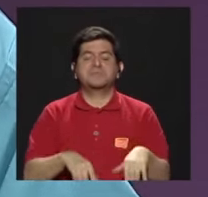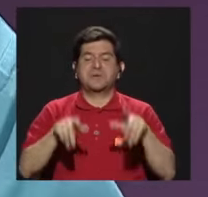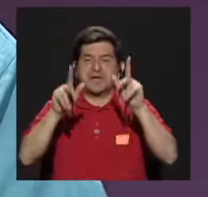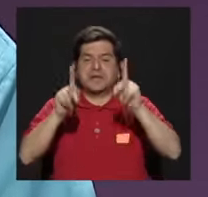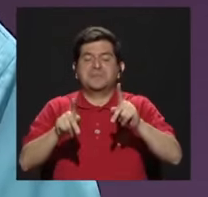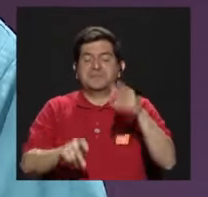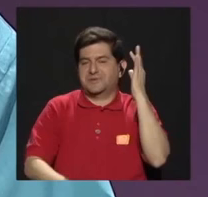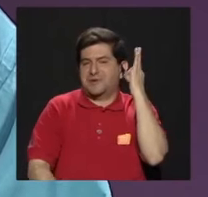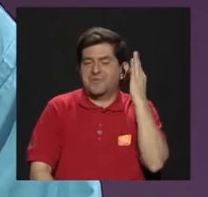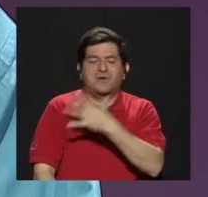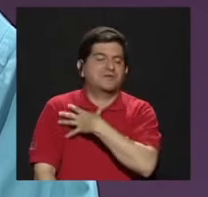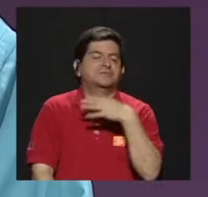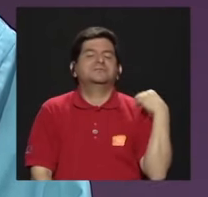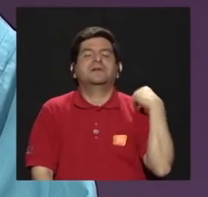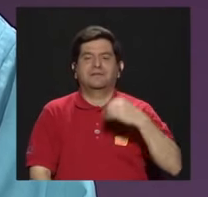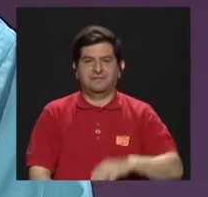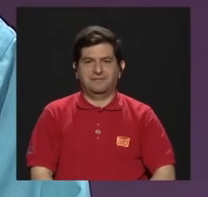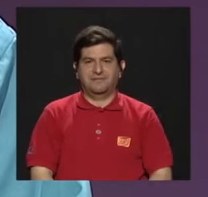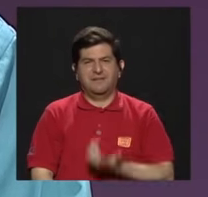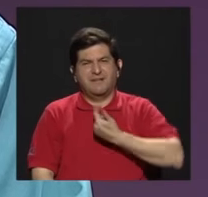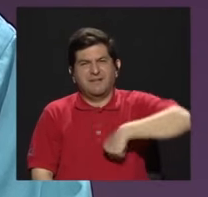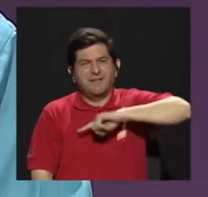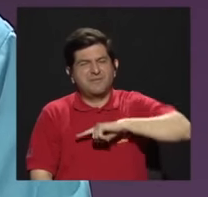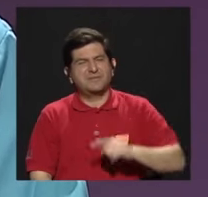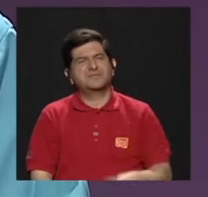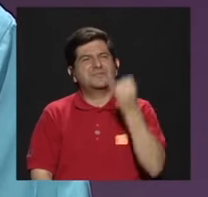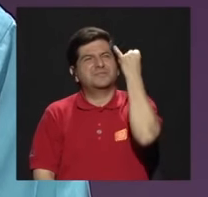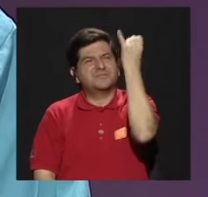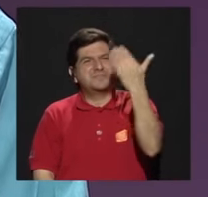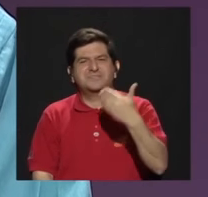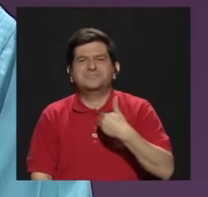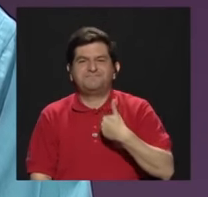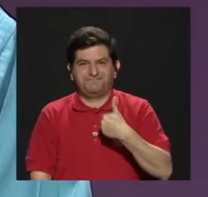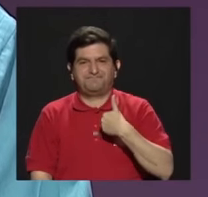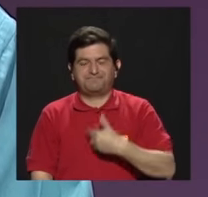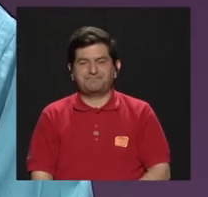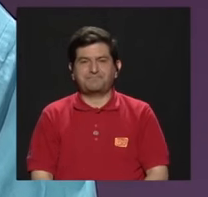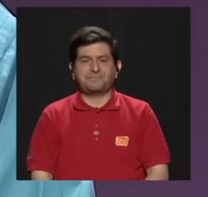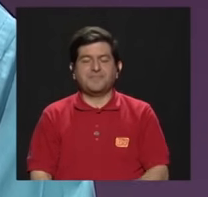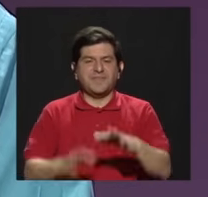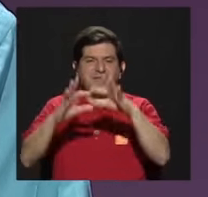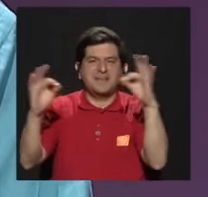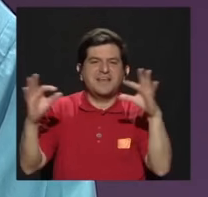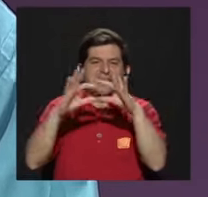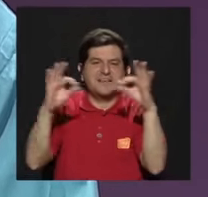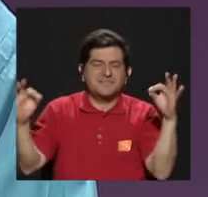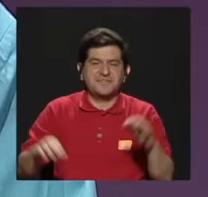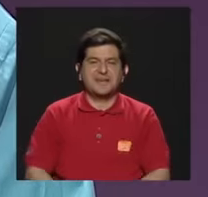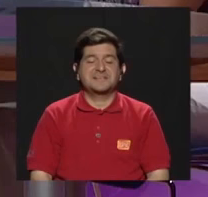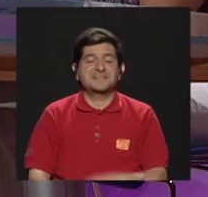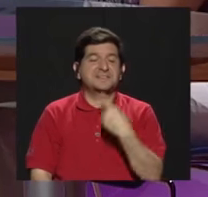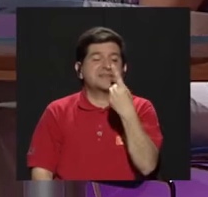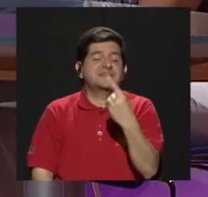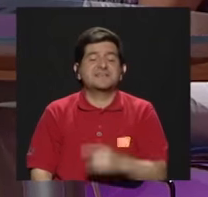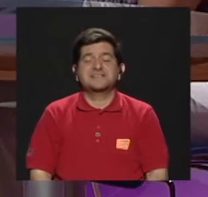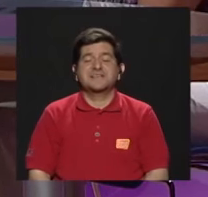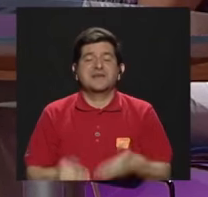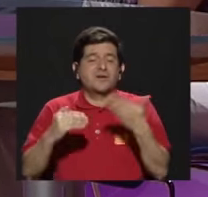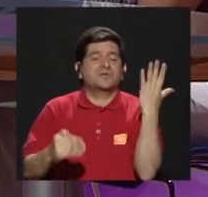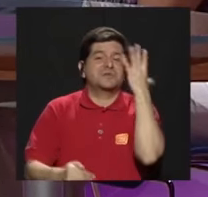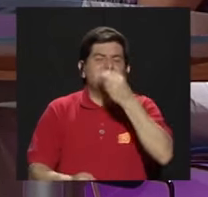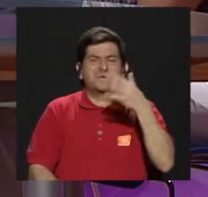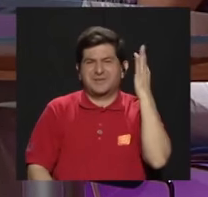gustara. Por ahí es todavía donde nosotros mantenemos la idea de que los piropos son para agradar a las mujeres. ¿Y